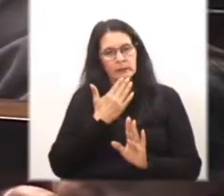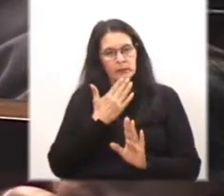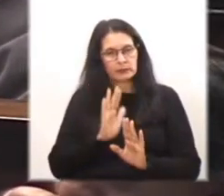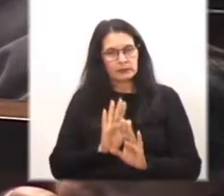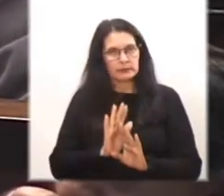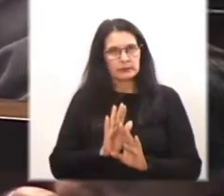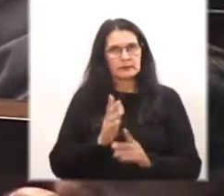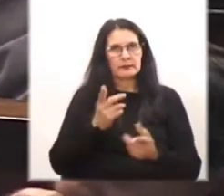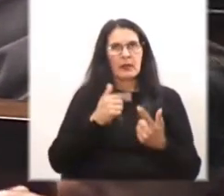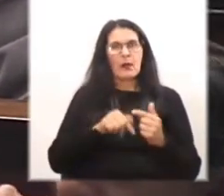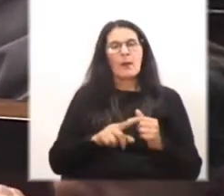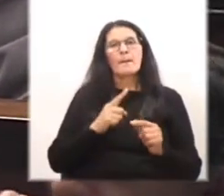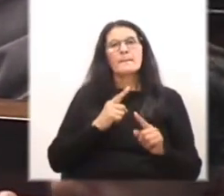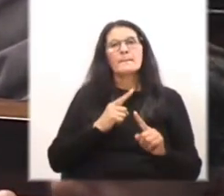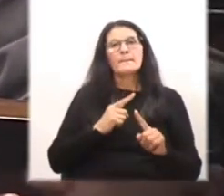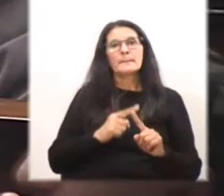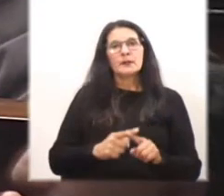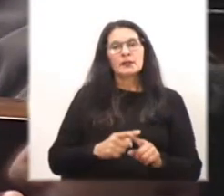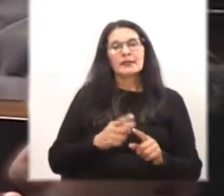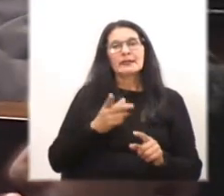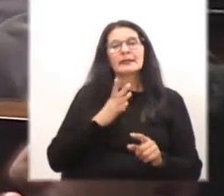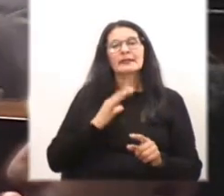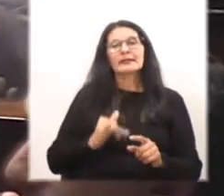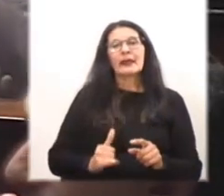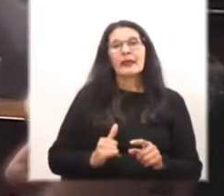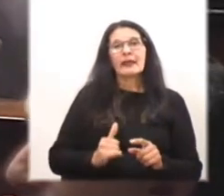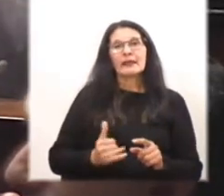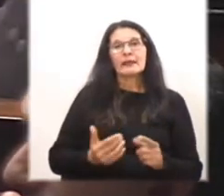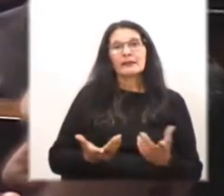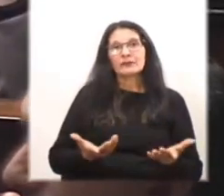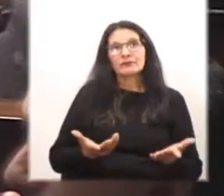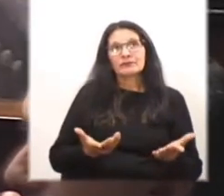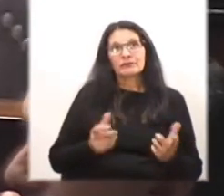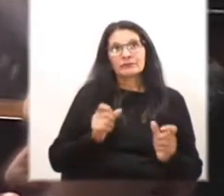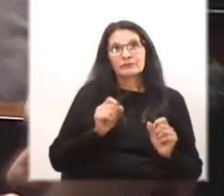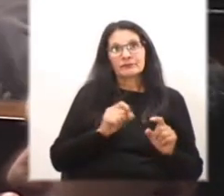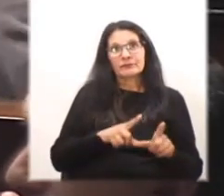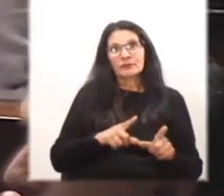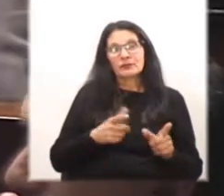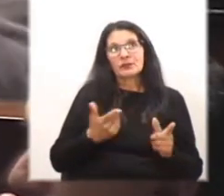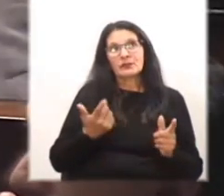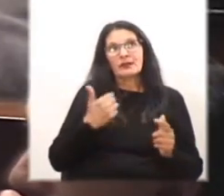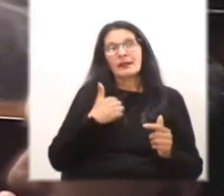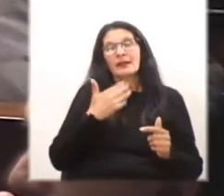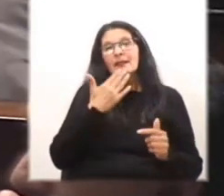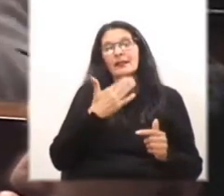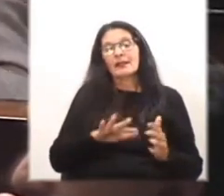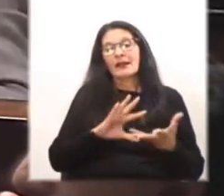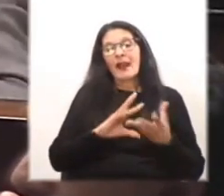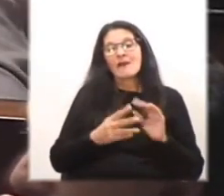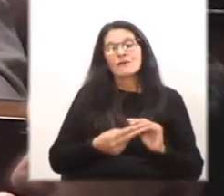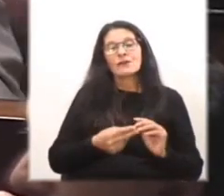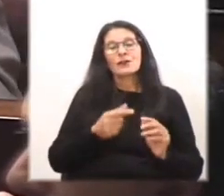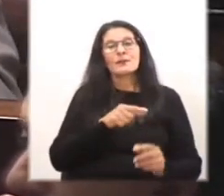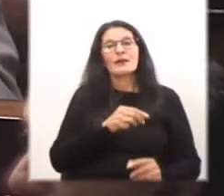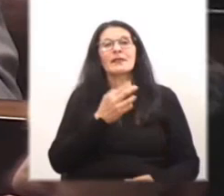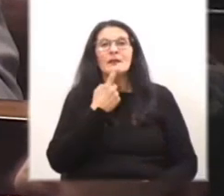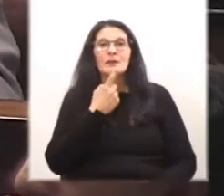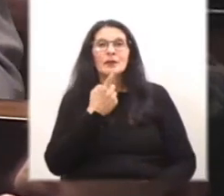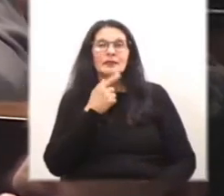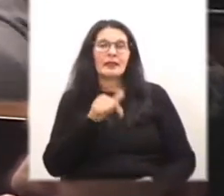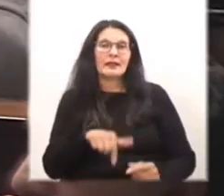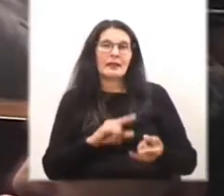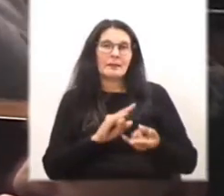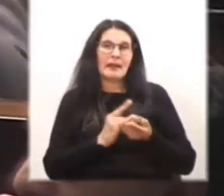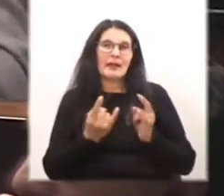por los posicionamientos que tienen en su leal saber y entender la fuerza política en la interna de este